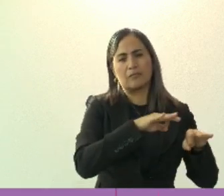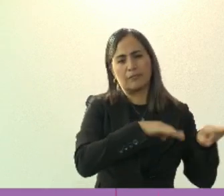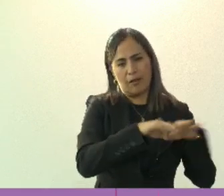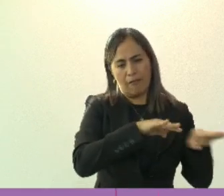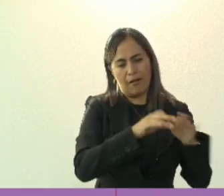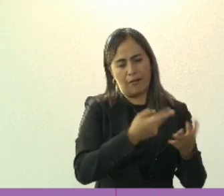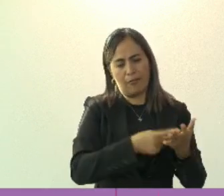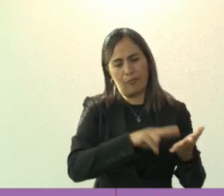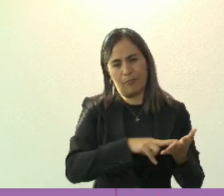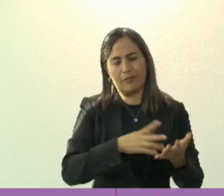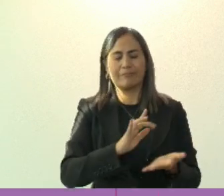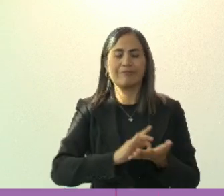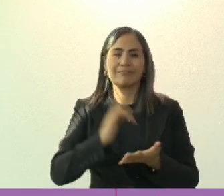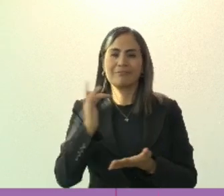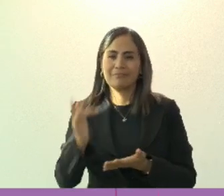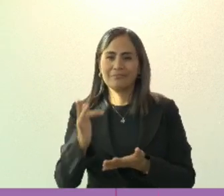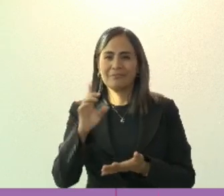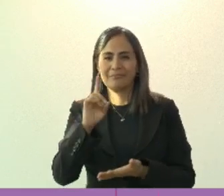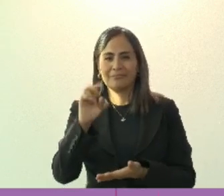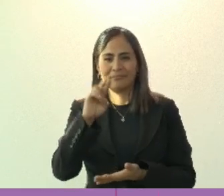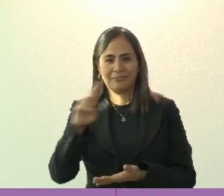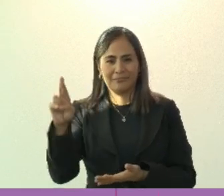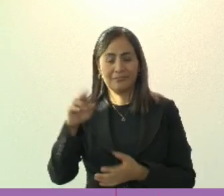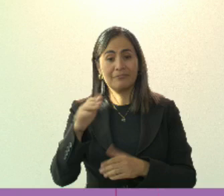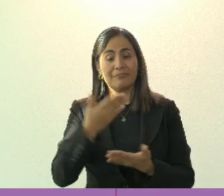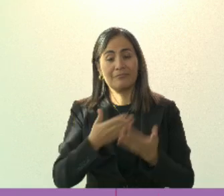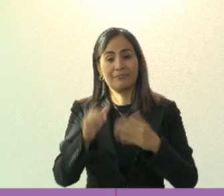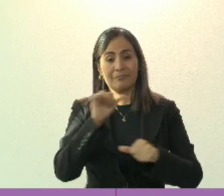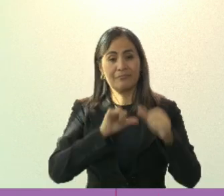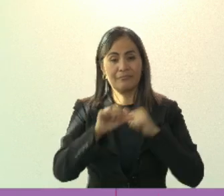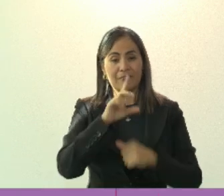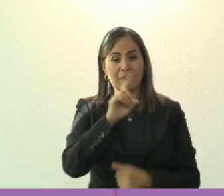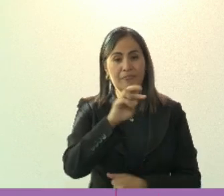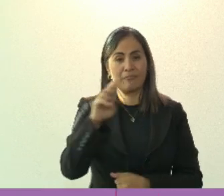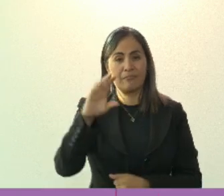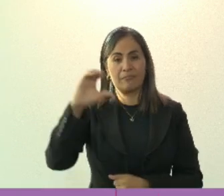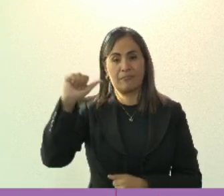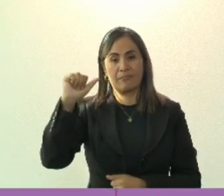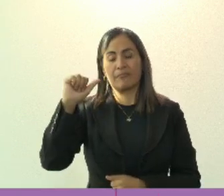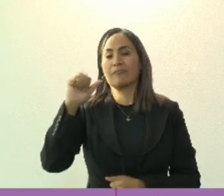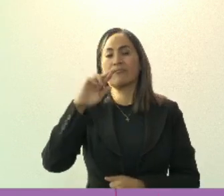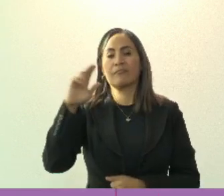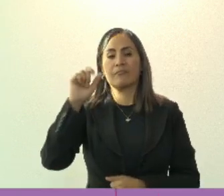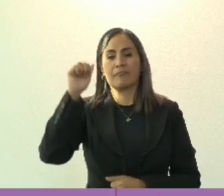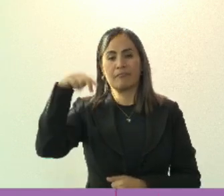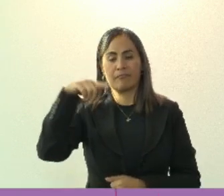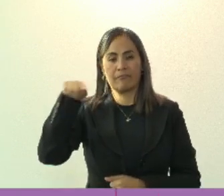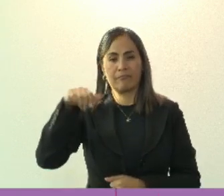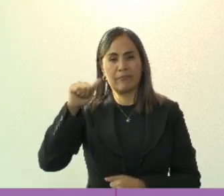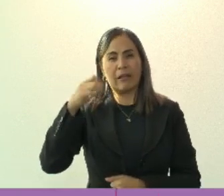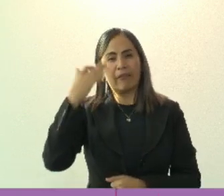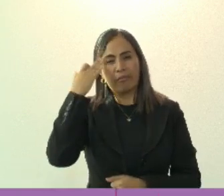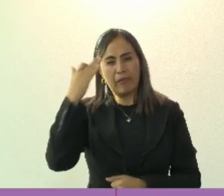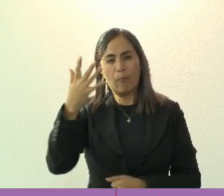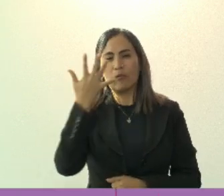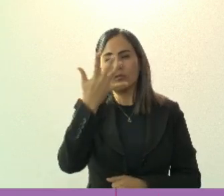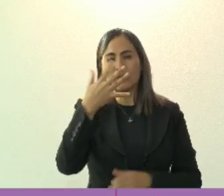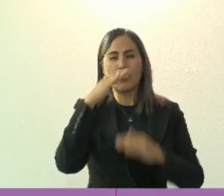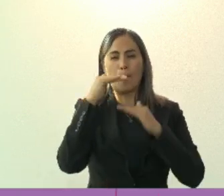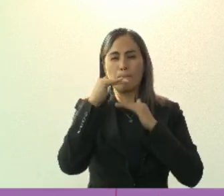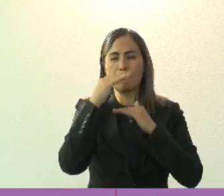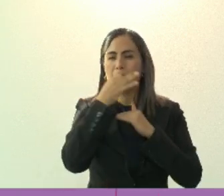doctor. Bueno, yo le voy a ceder al doctor Carranza la voz hasta por 5 minutos para que nos haga